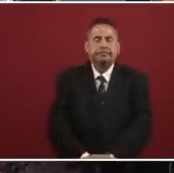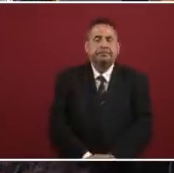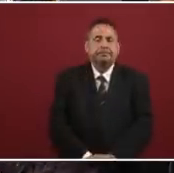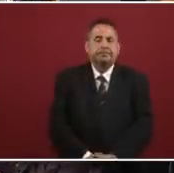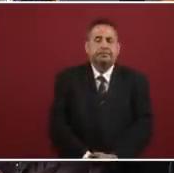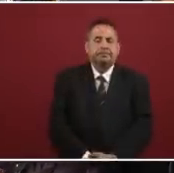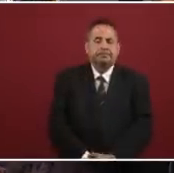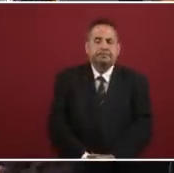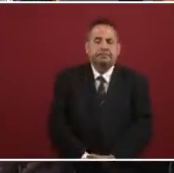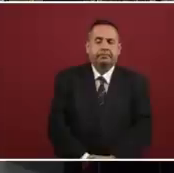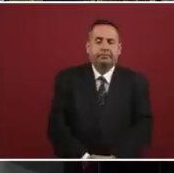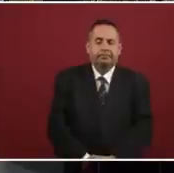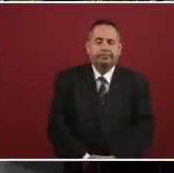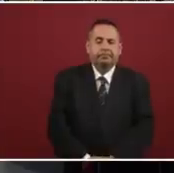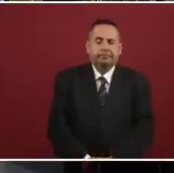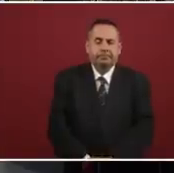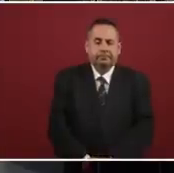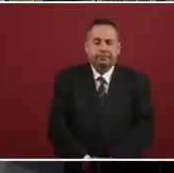menos